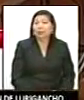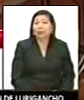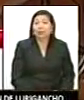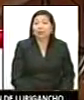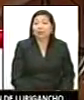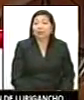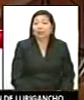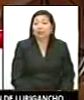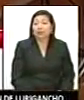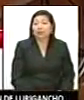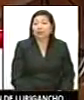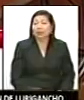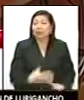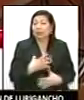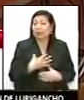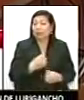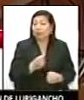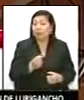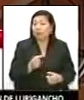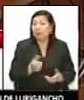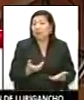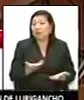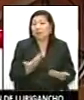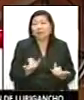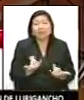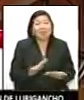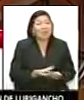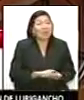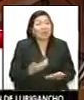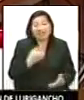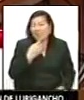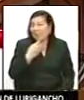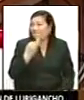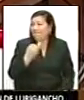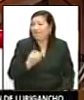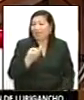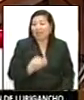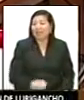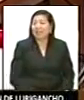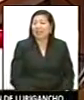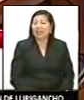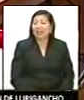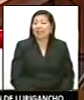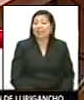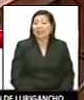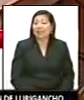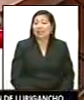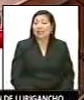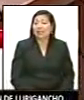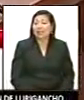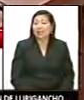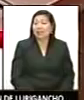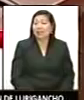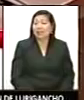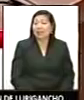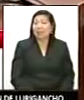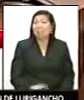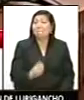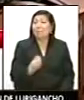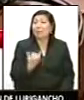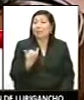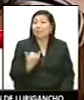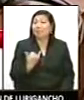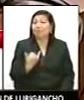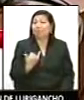atención a la salud de los asegurados. Y esto no es cierto, señor presidente. No es cierto, en primer lugar, porque esto se